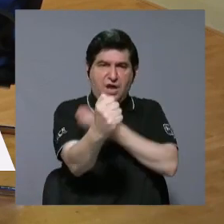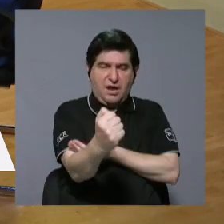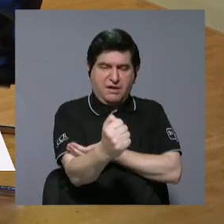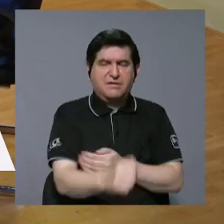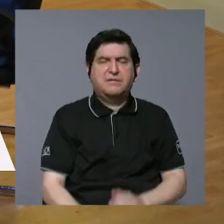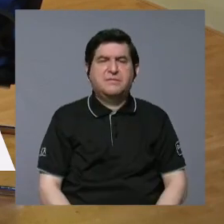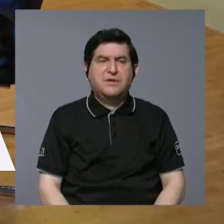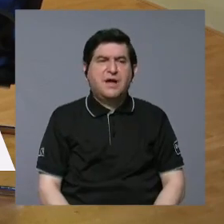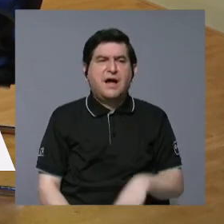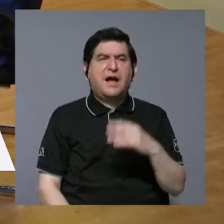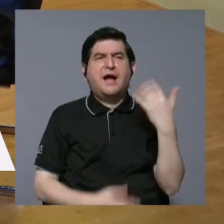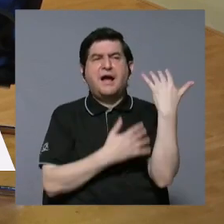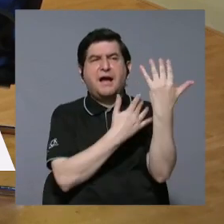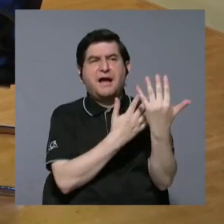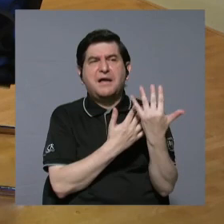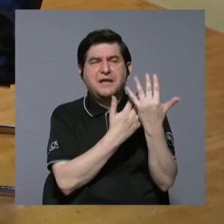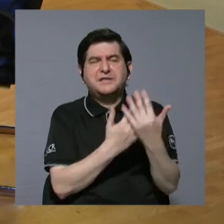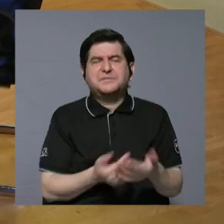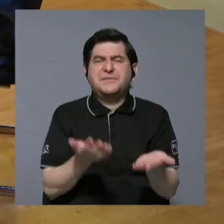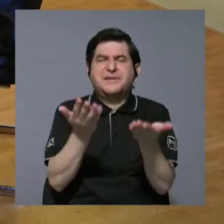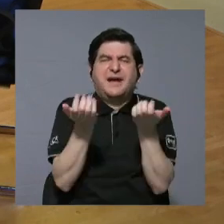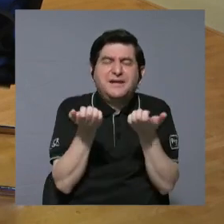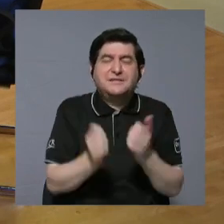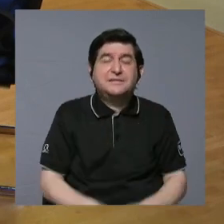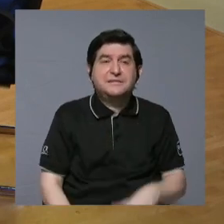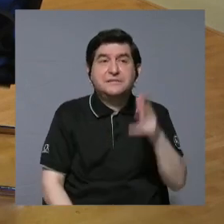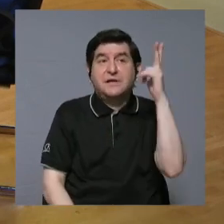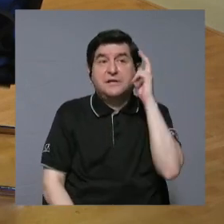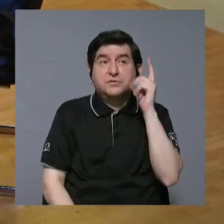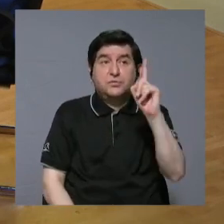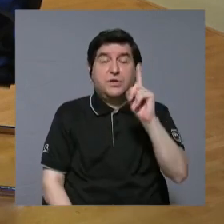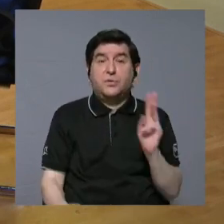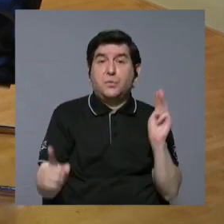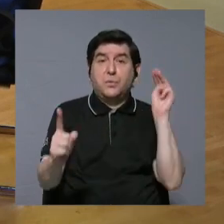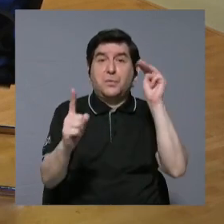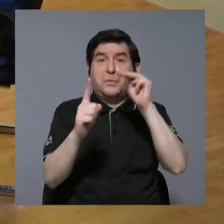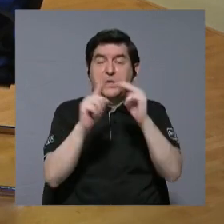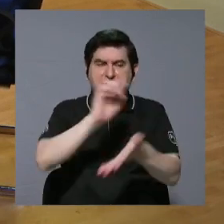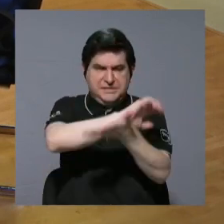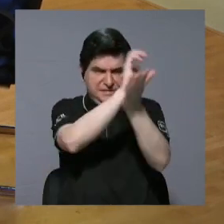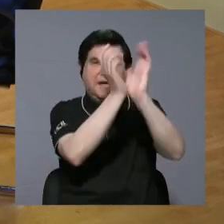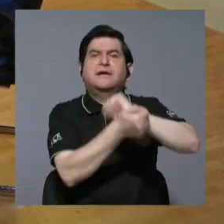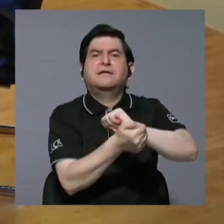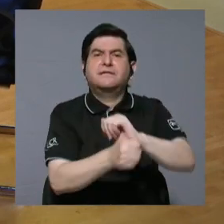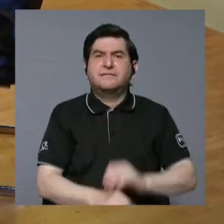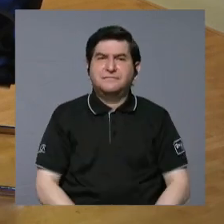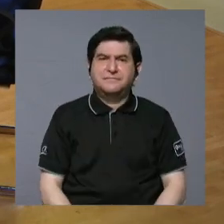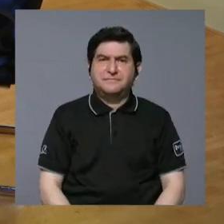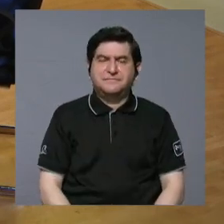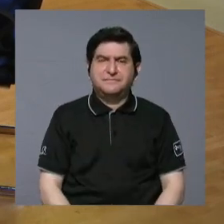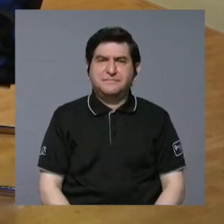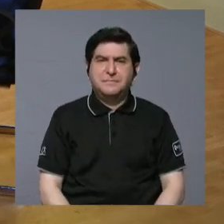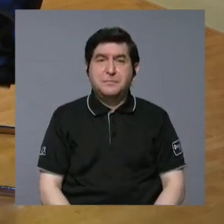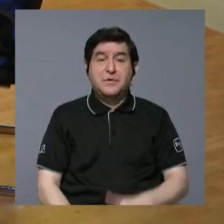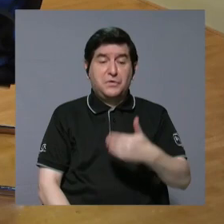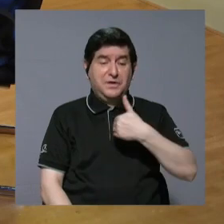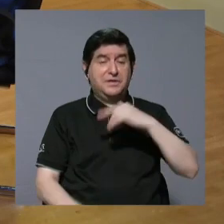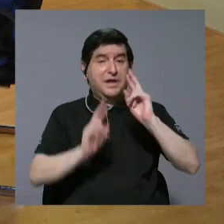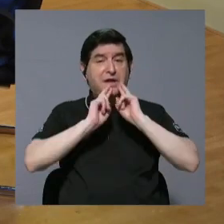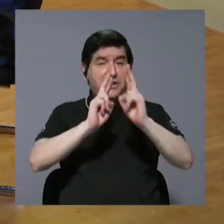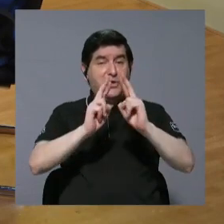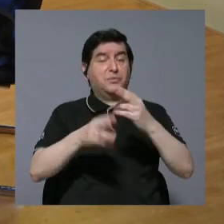buscan una esperanza y oyen un mensaje reformador que apela a ese cambio y obtienen una